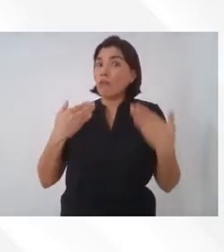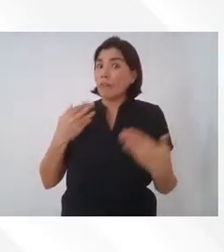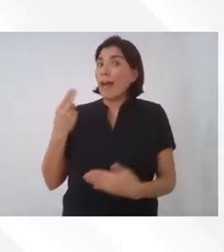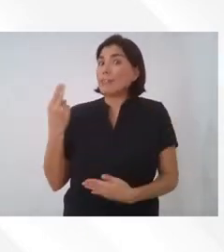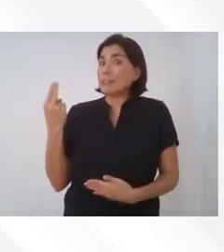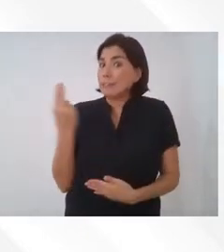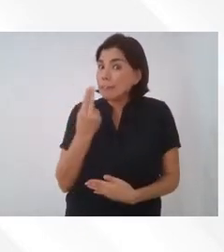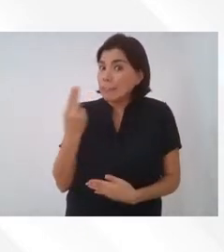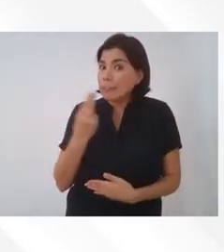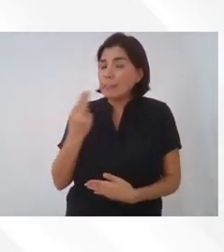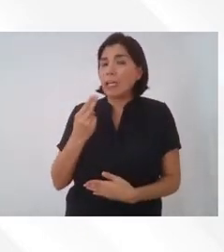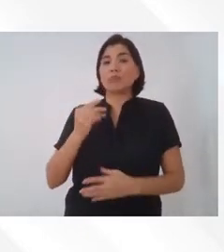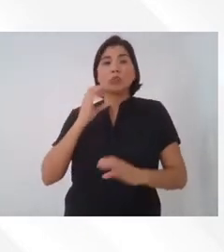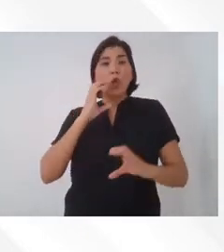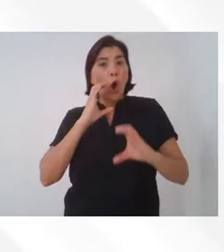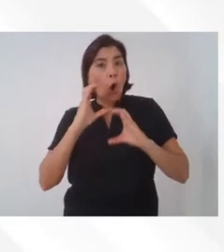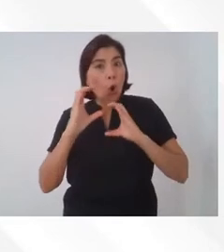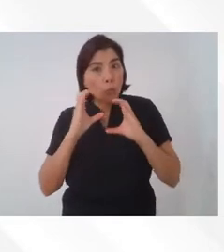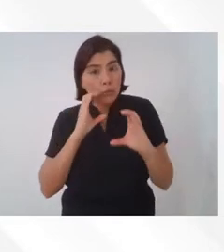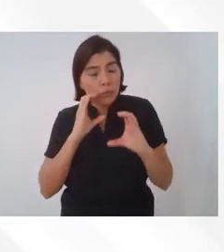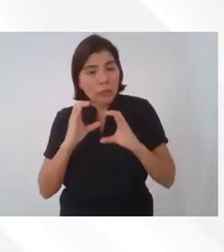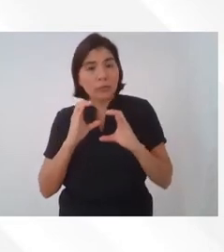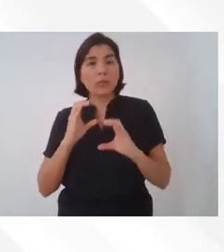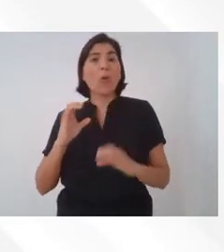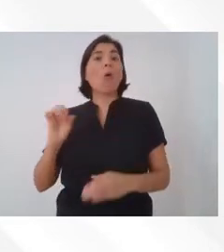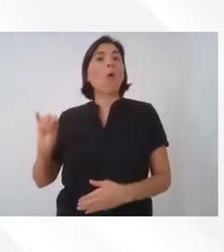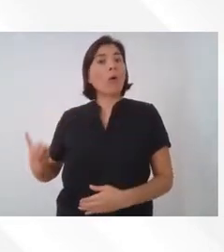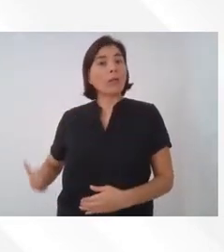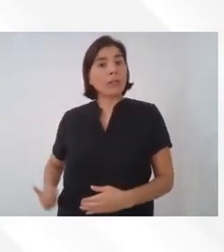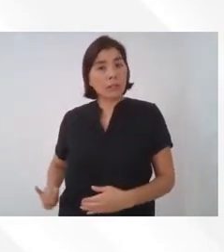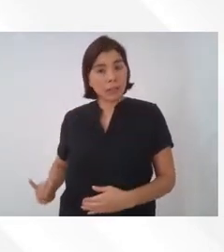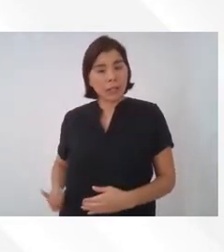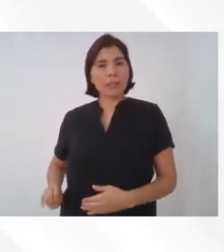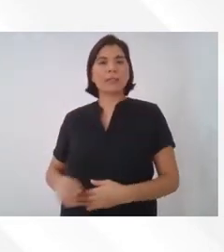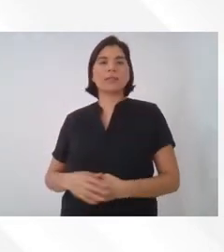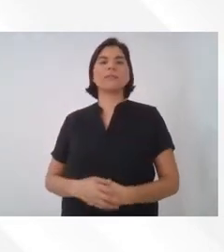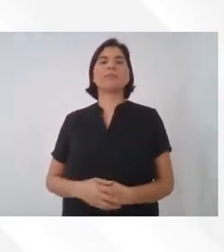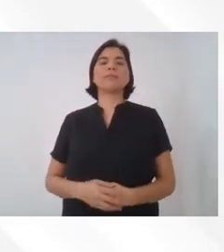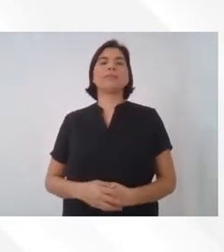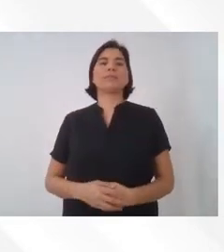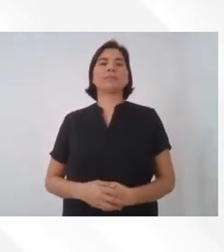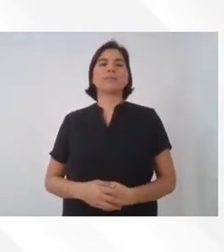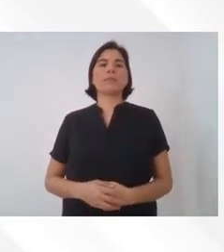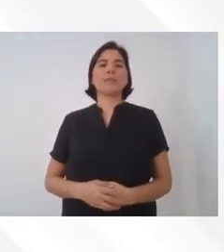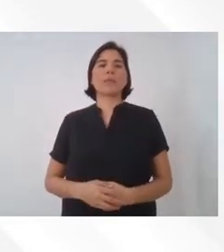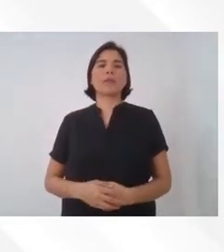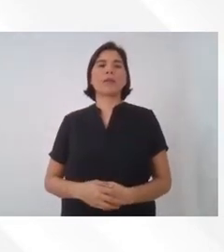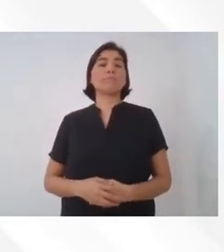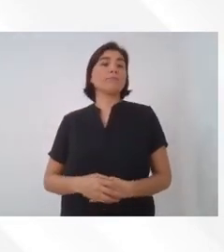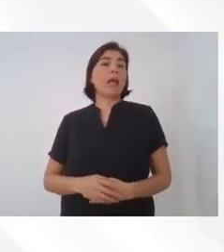honestidad, interés. Yadira amplía con empatía,